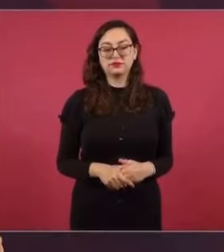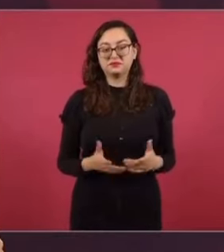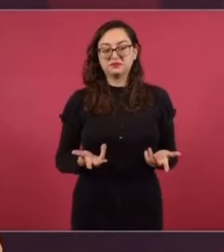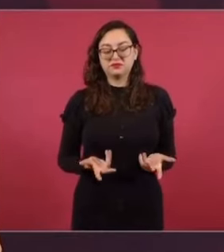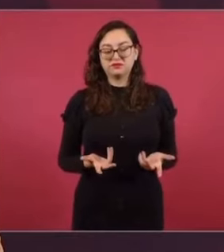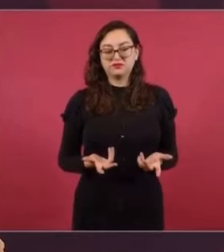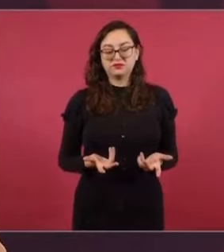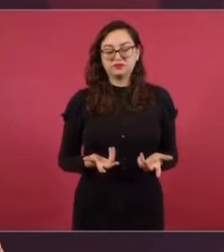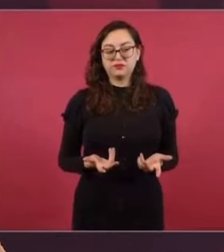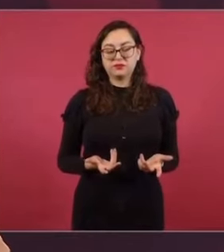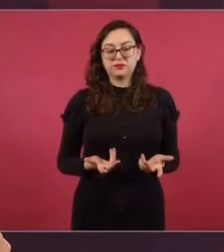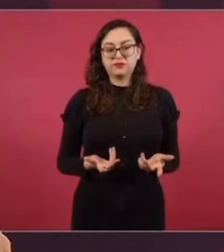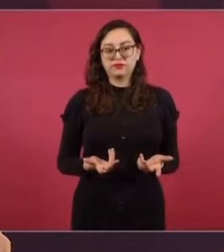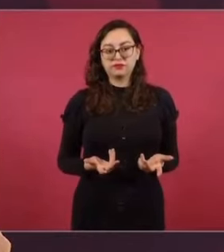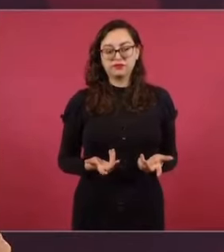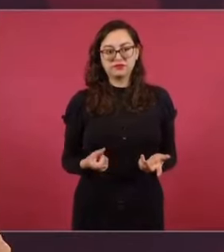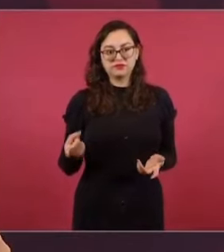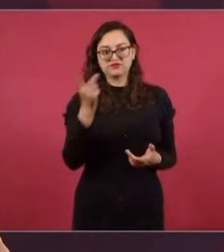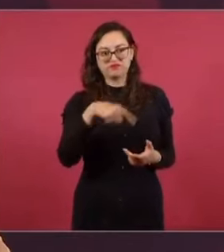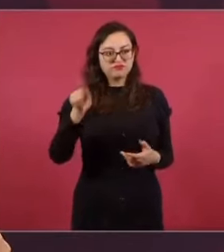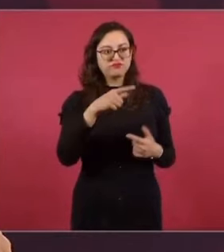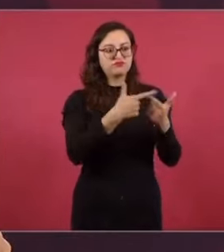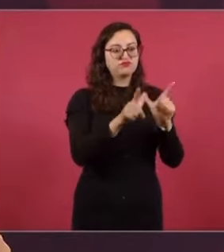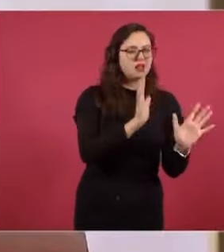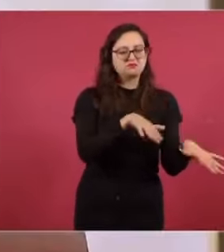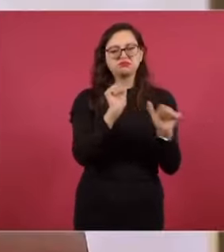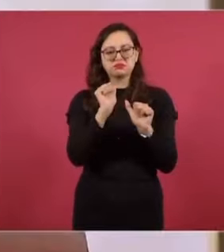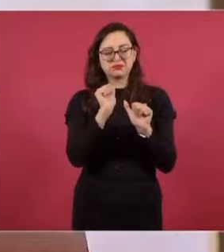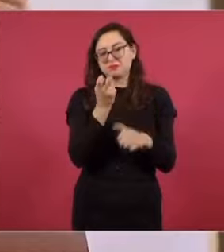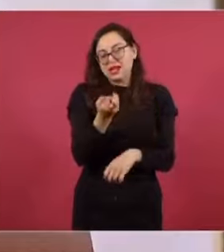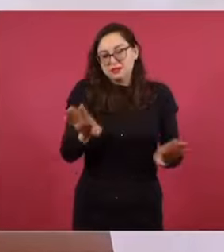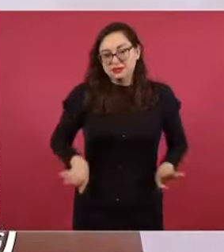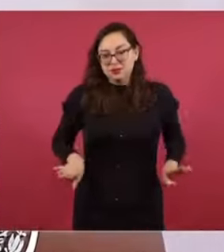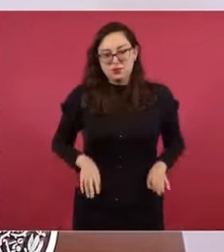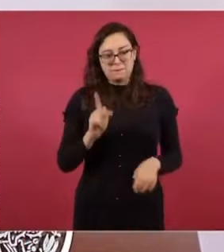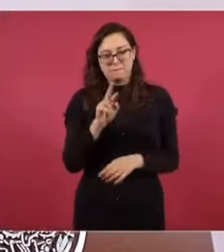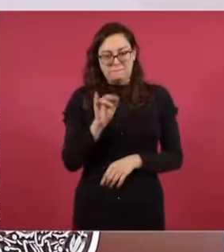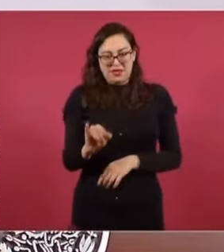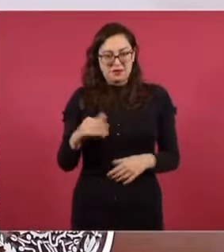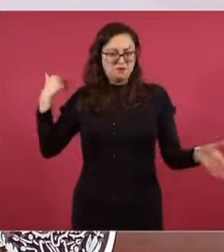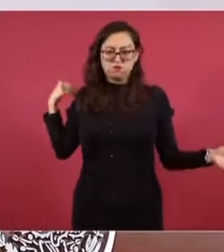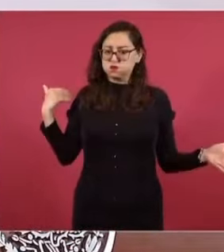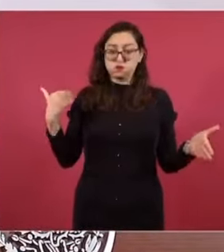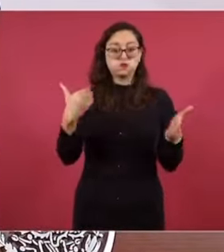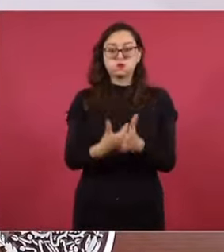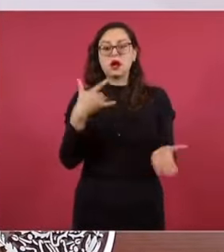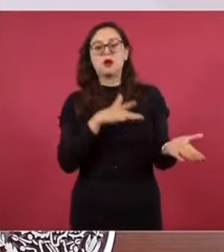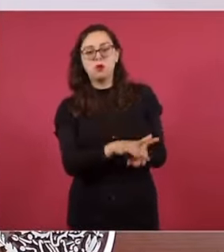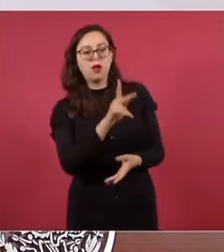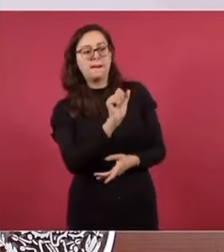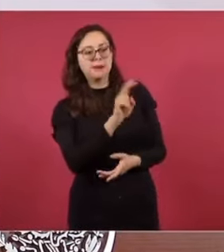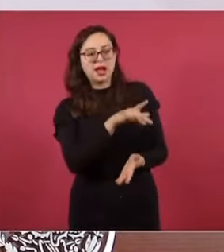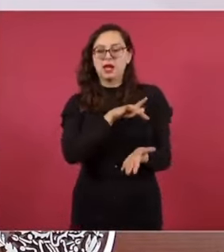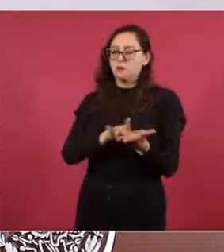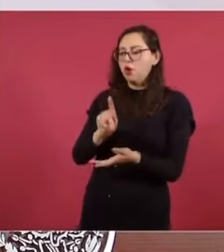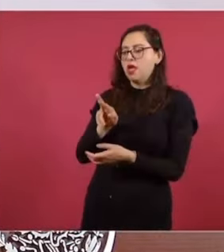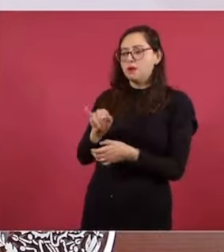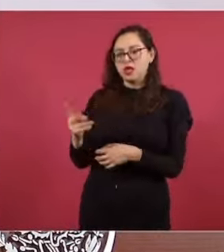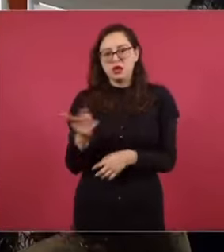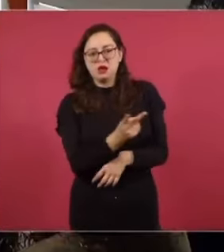se empezaron a unir el PRI y el PAN. Entonces, eso viene de tiempo atrás,